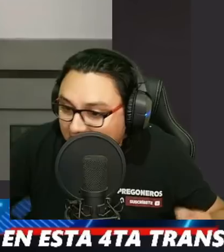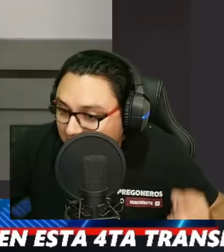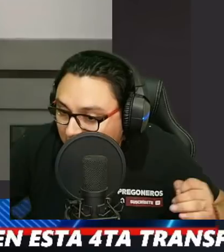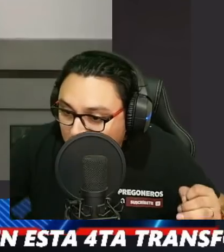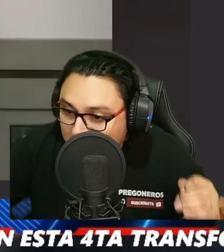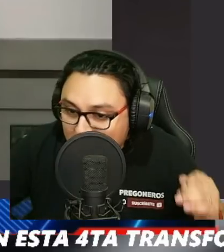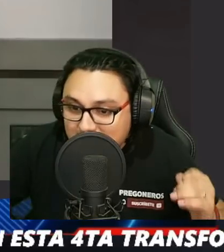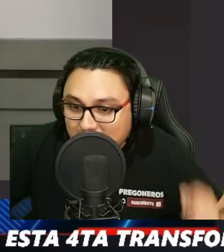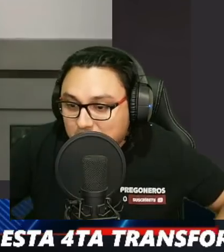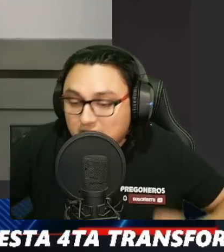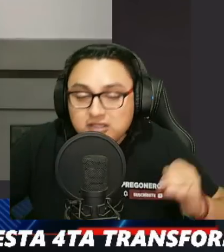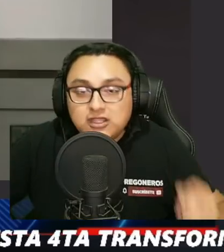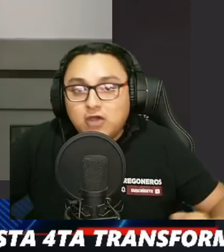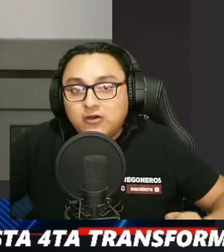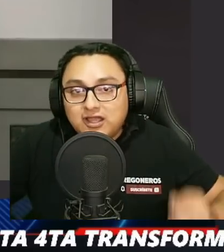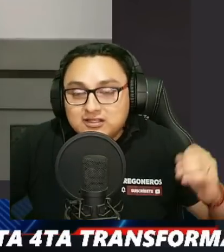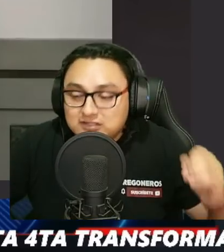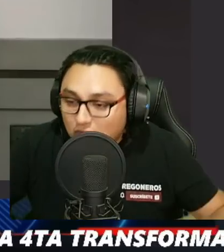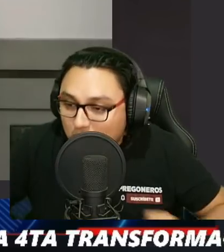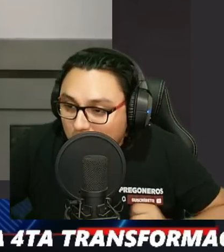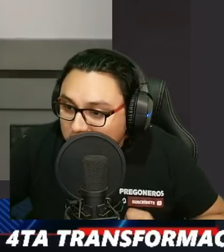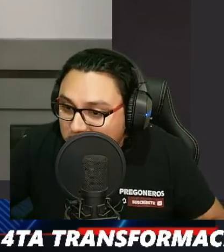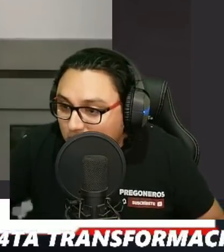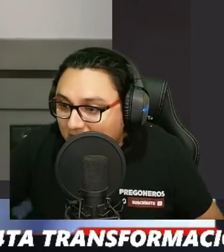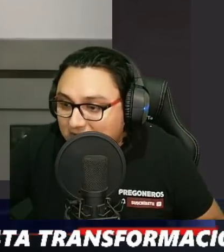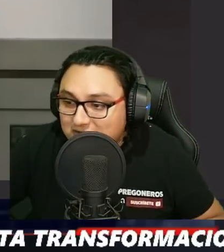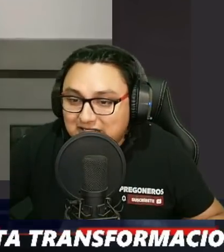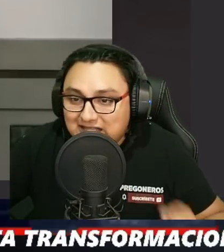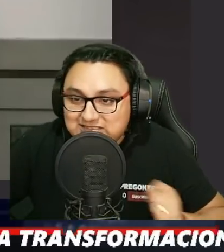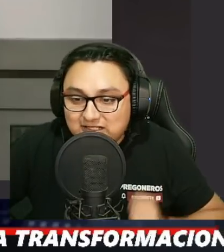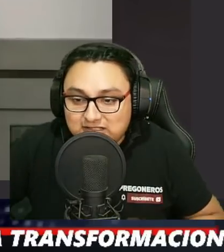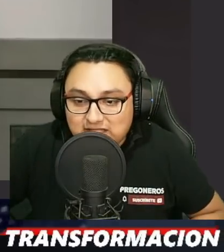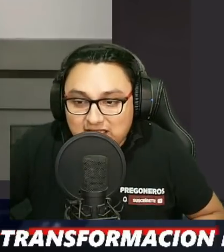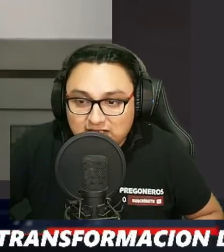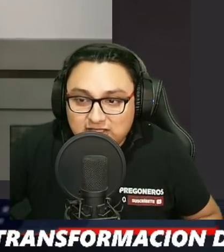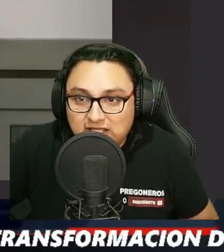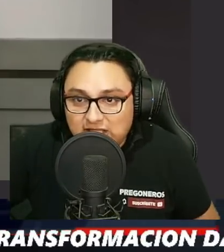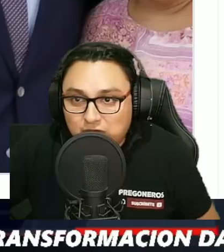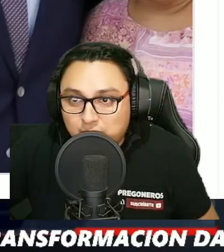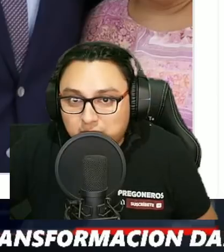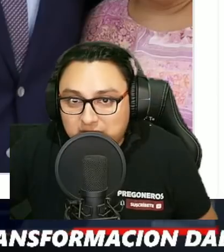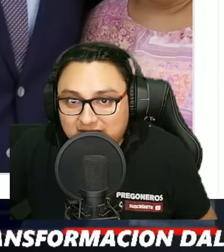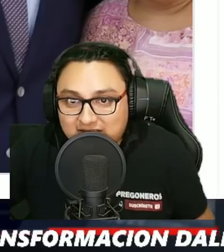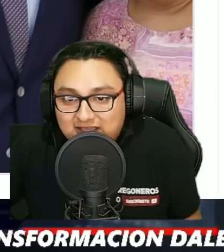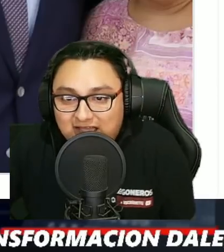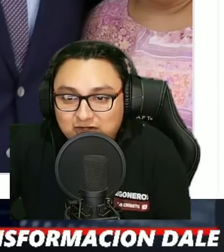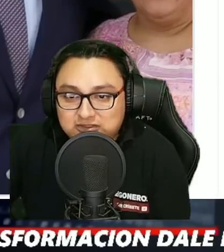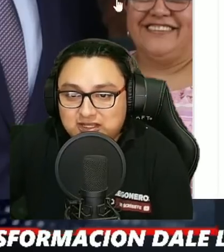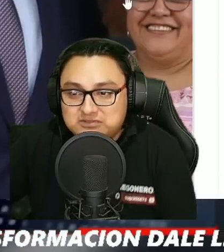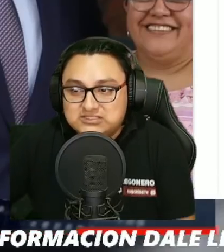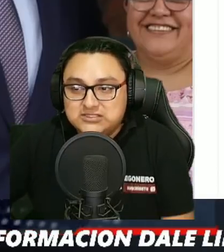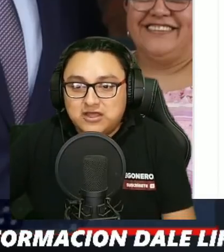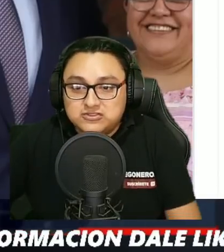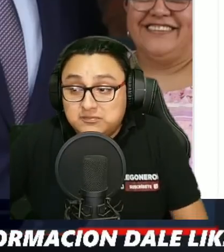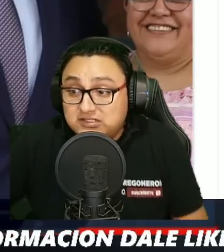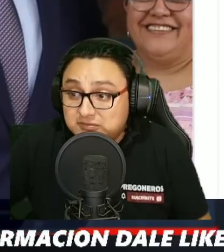la encargada como la Dama De Hierro y ahora como titular de la secretaría de economía ahí